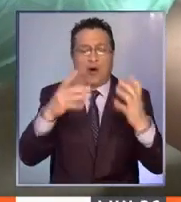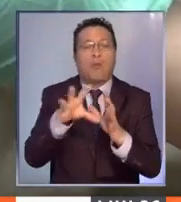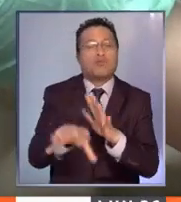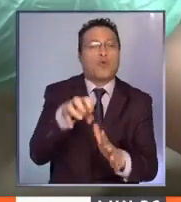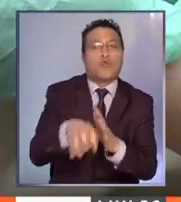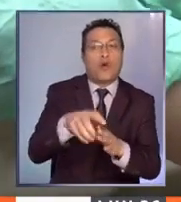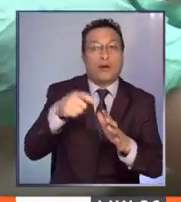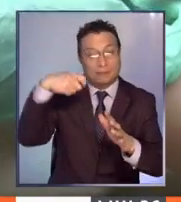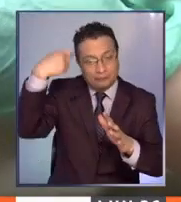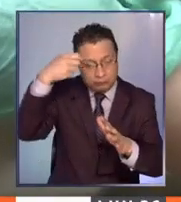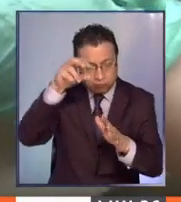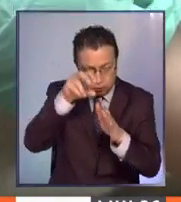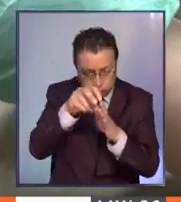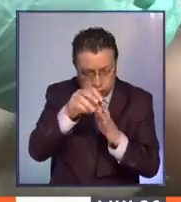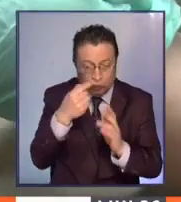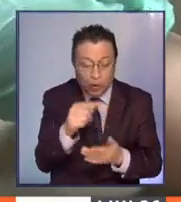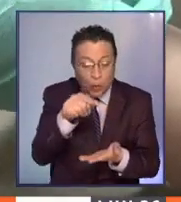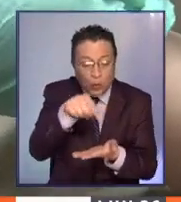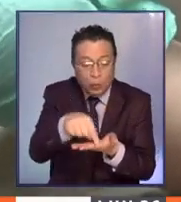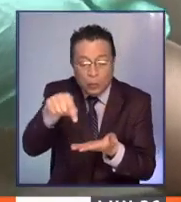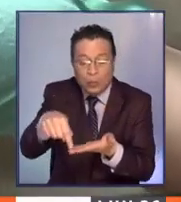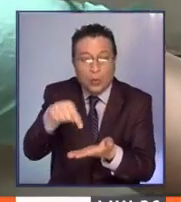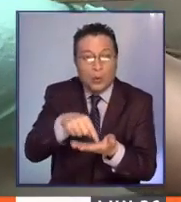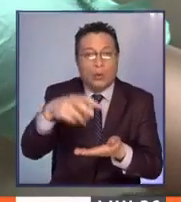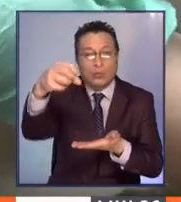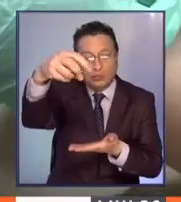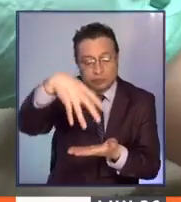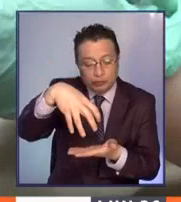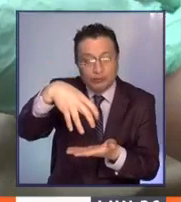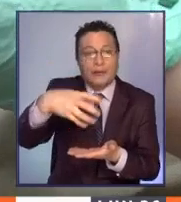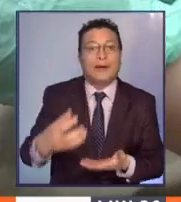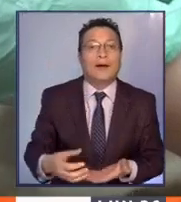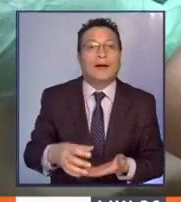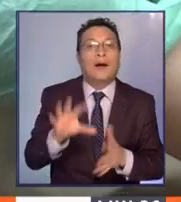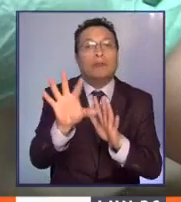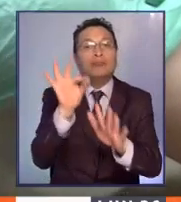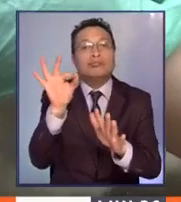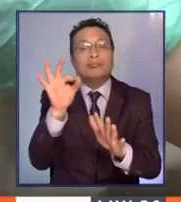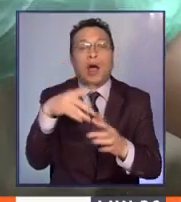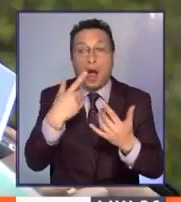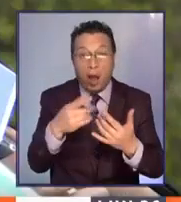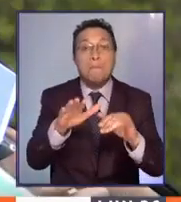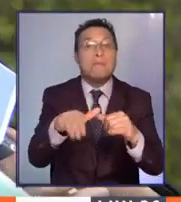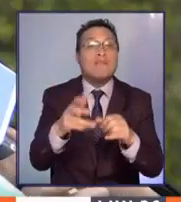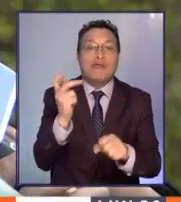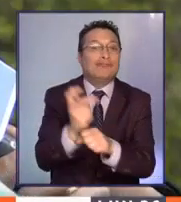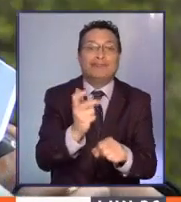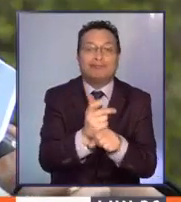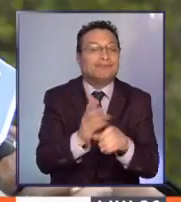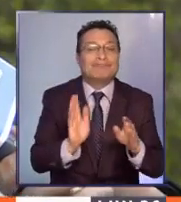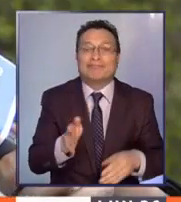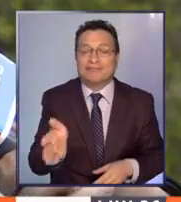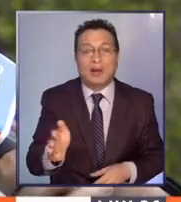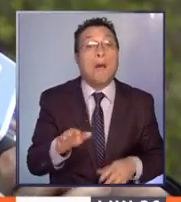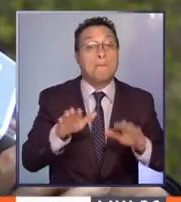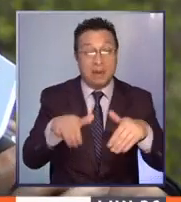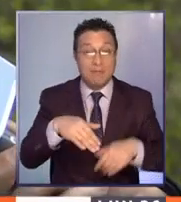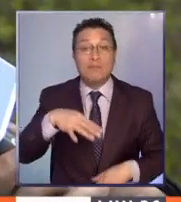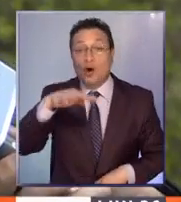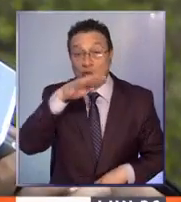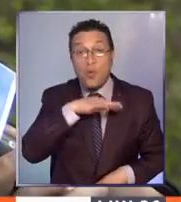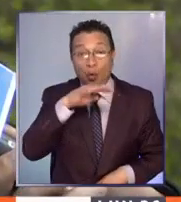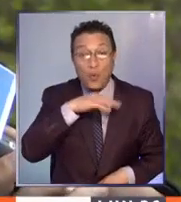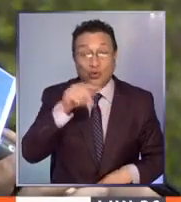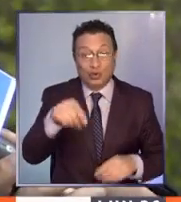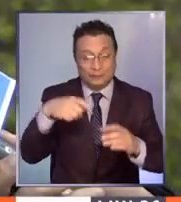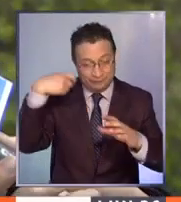que copia las claves secretas de los usuarios. El mismo delito, pero que ha cambiado su diseño. Se sigue utilizando el sistema de